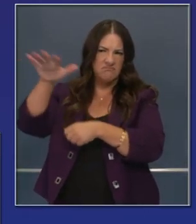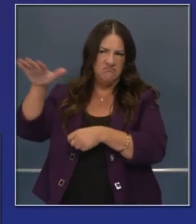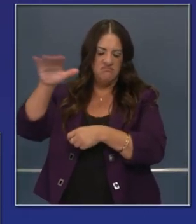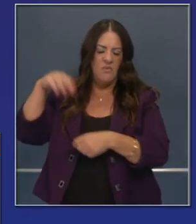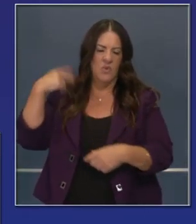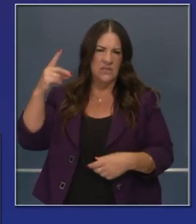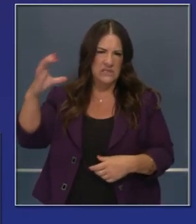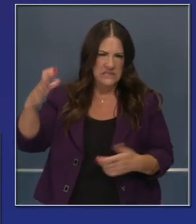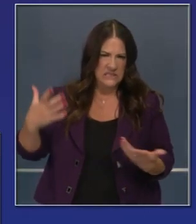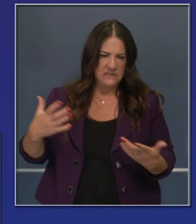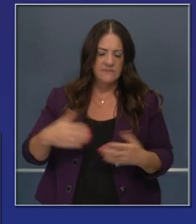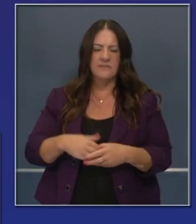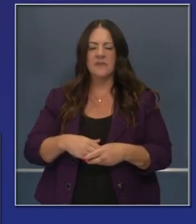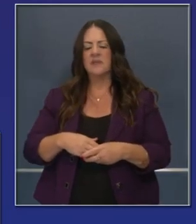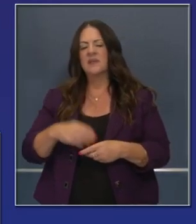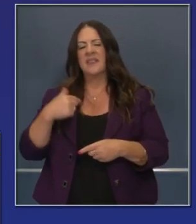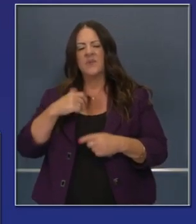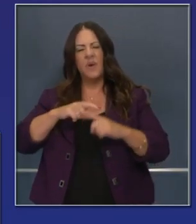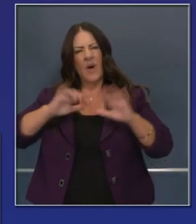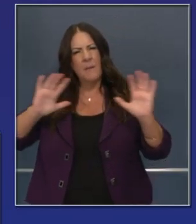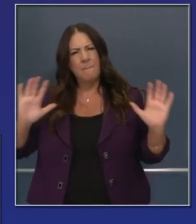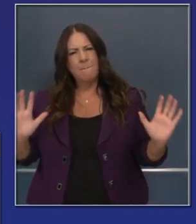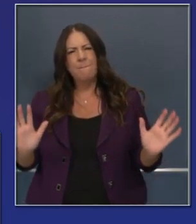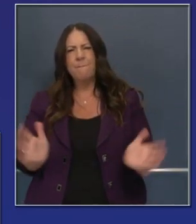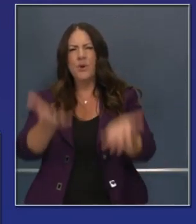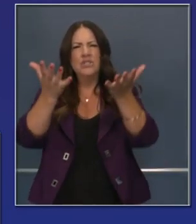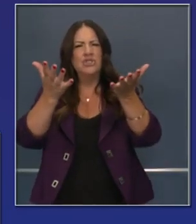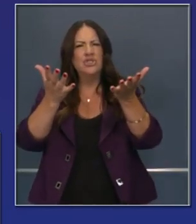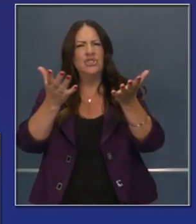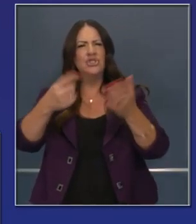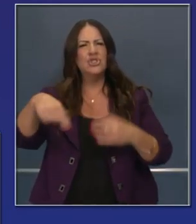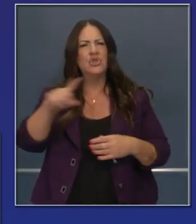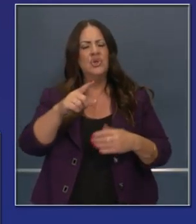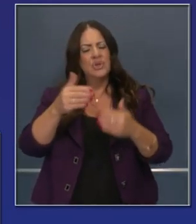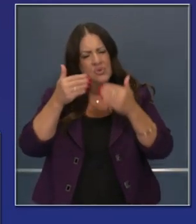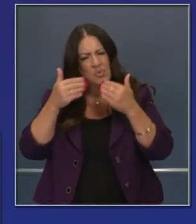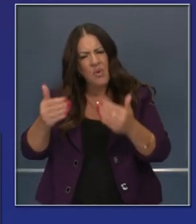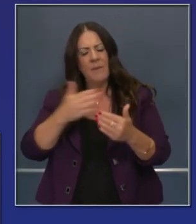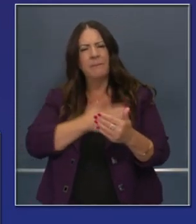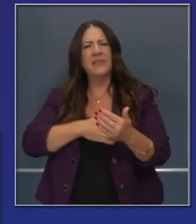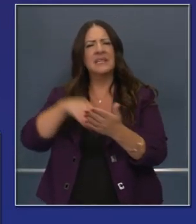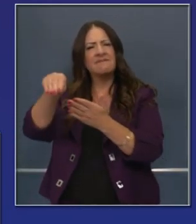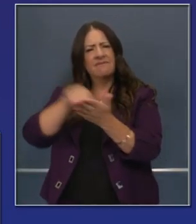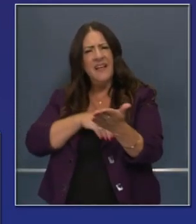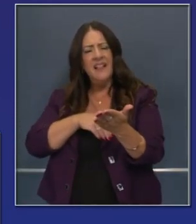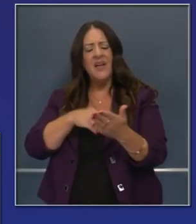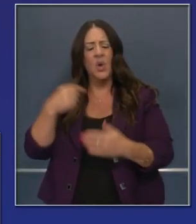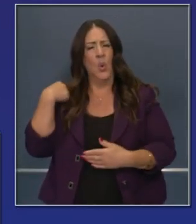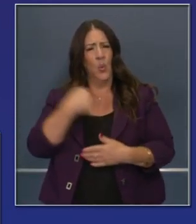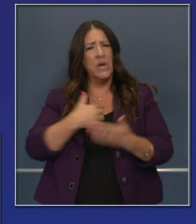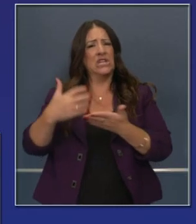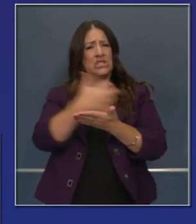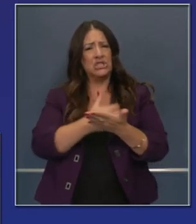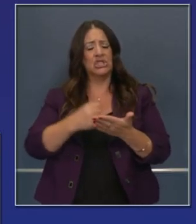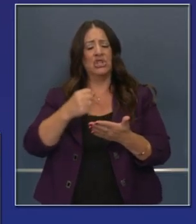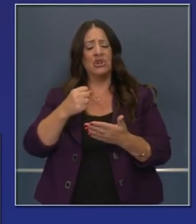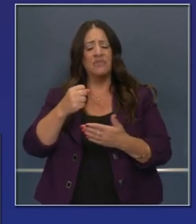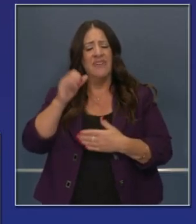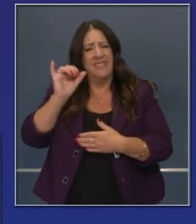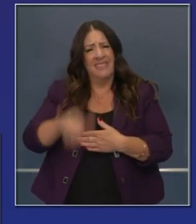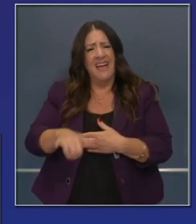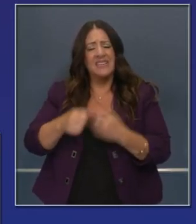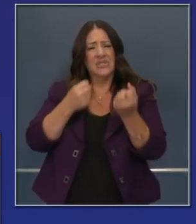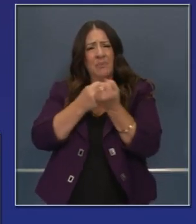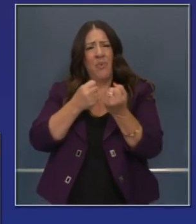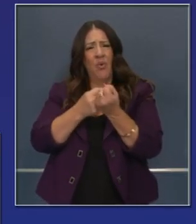influyentes que provienen de Washington para tratar de afectar el conteo de gente en el censo. Y